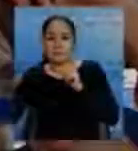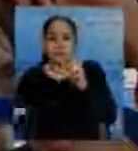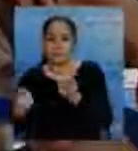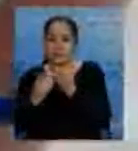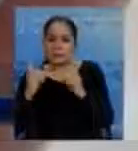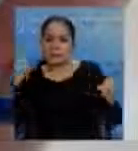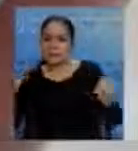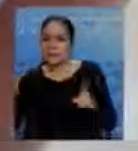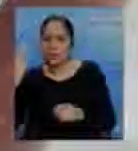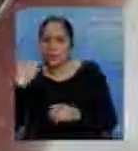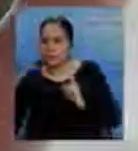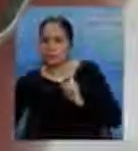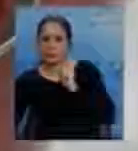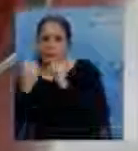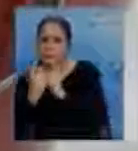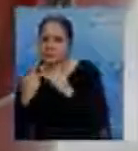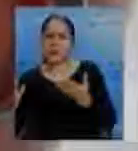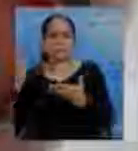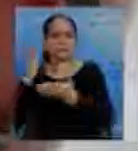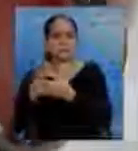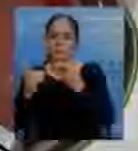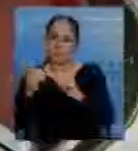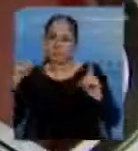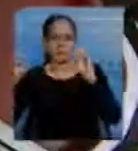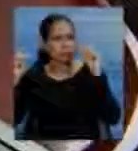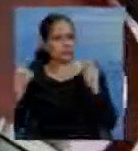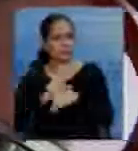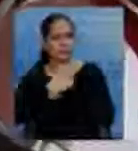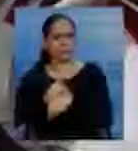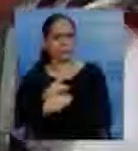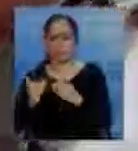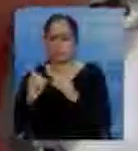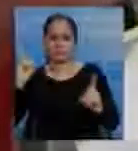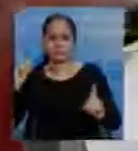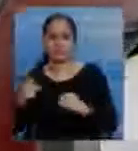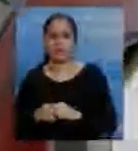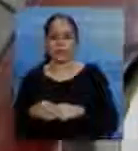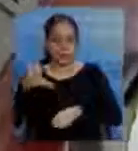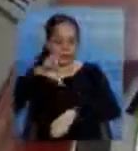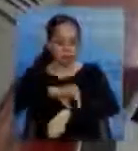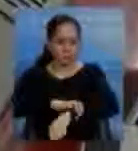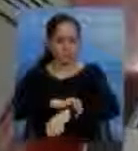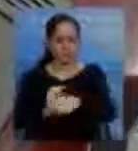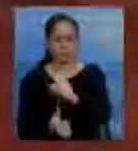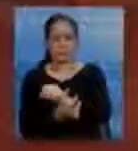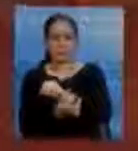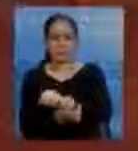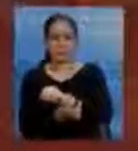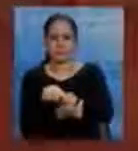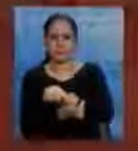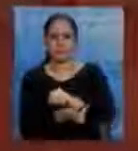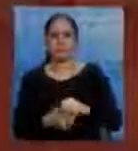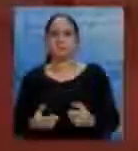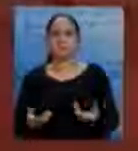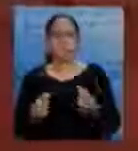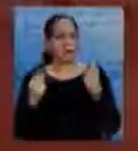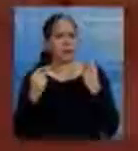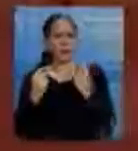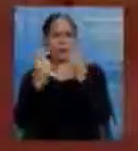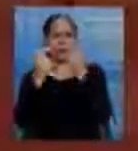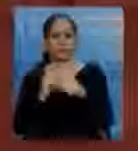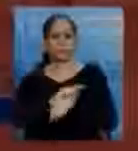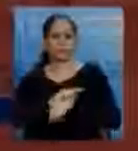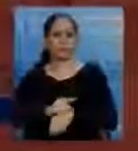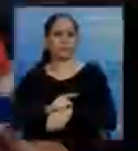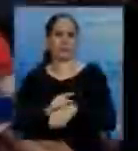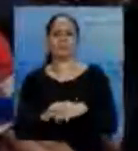entre las partes. Gustavo Yalc considera además que la aplicación de los brazaletes electrónicos permitirá agilizar y descongestionar aún más los procesos.